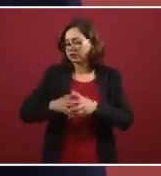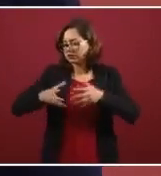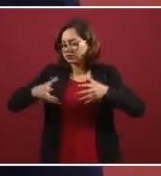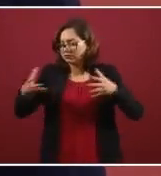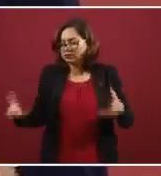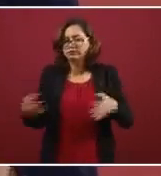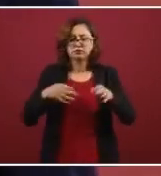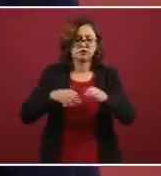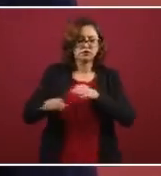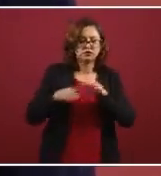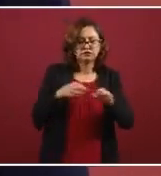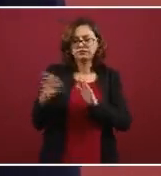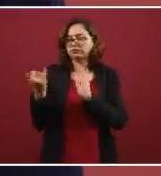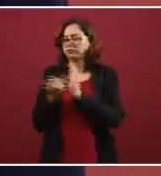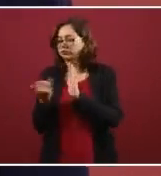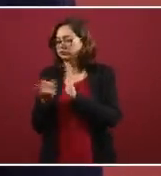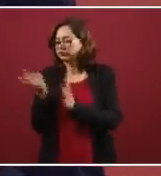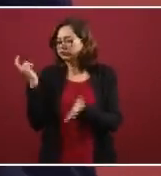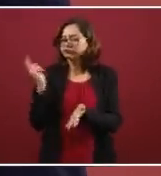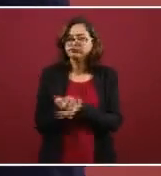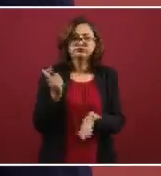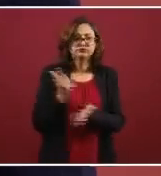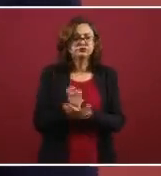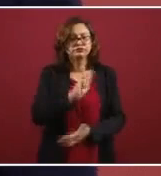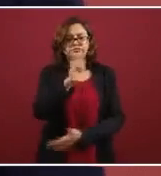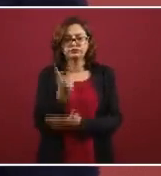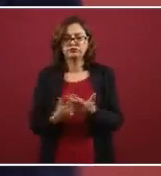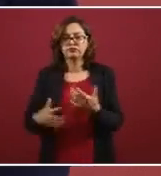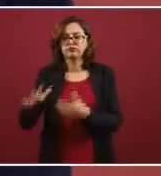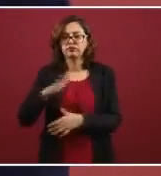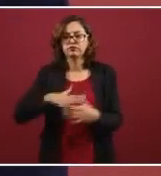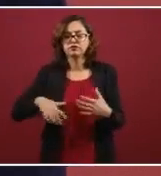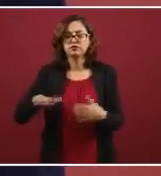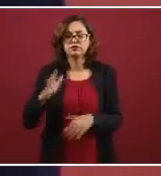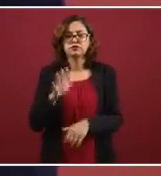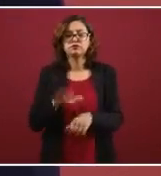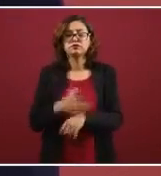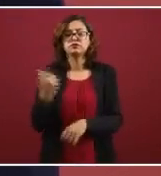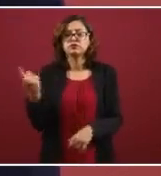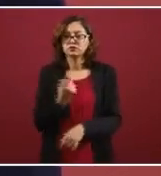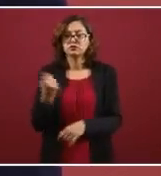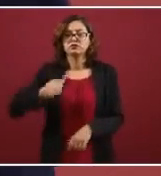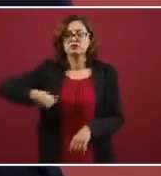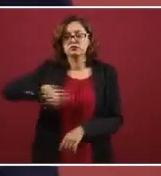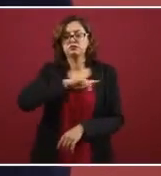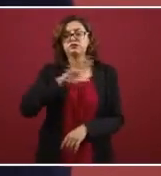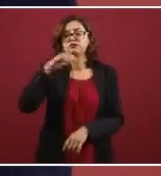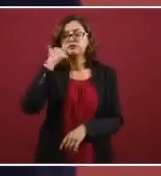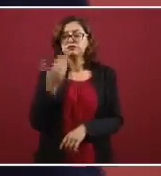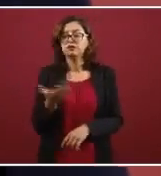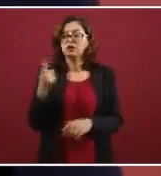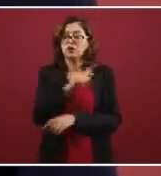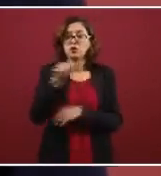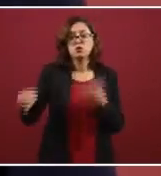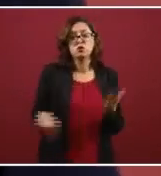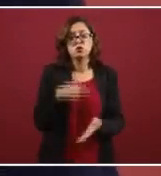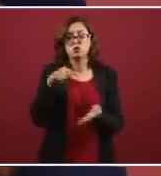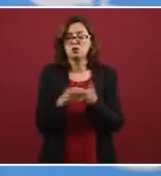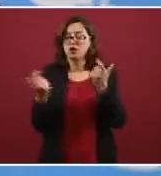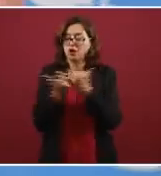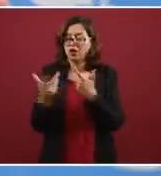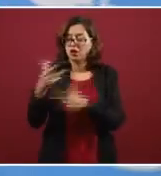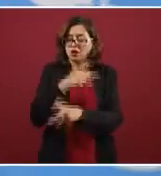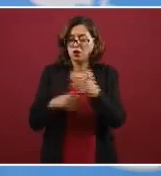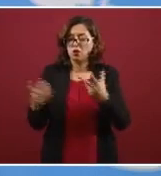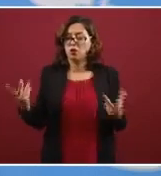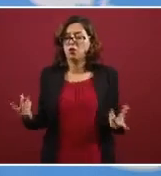de tributación, de programas sociales, porque justamente lo que se pretende es crear un espacio económico común entre